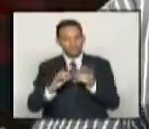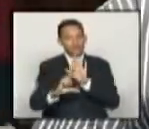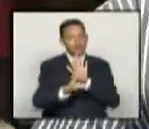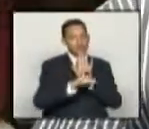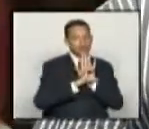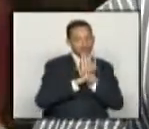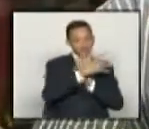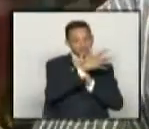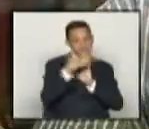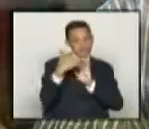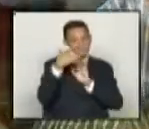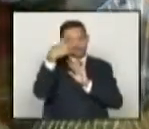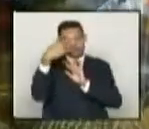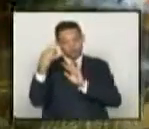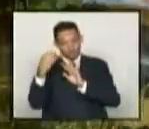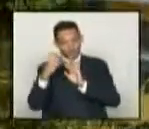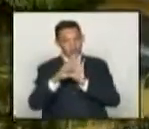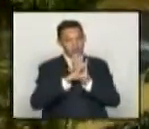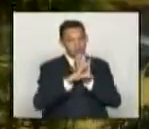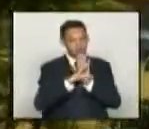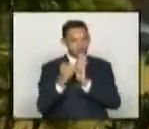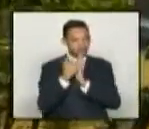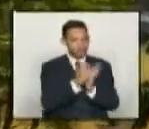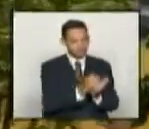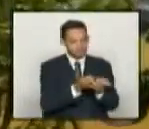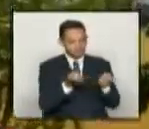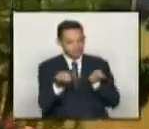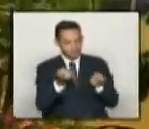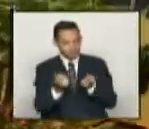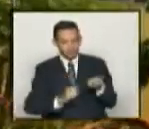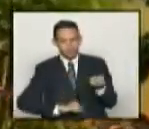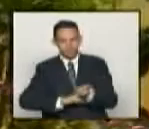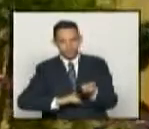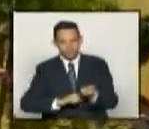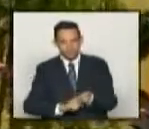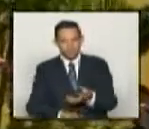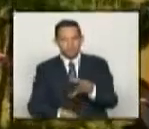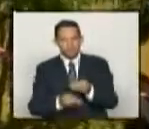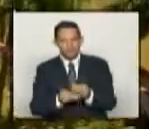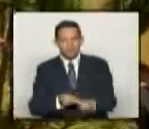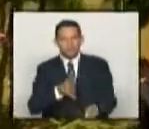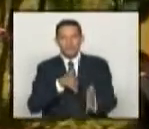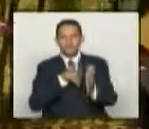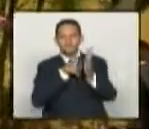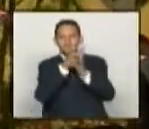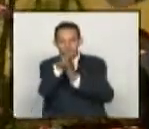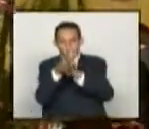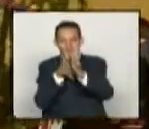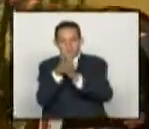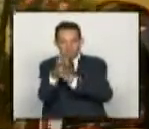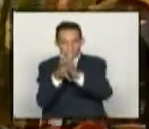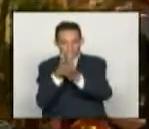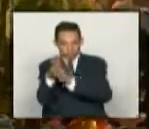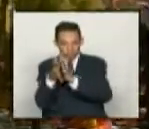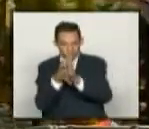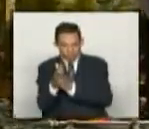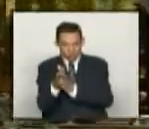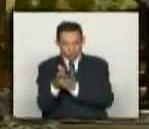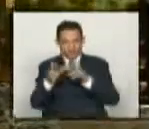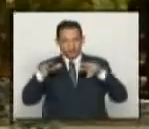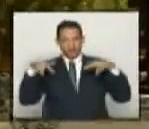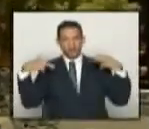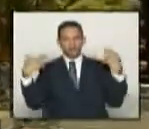pero la buena voluntad de los gobernantes hace mucho. Hablábamos cuando estábamos previos a esta